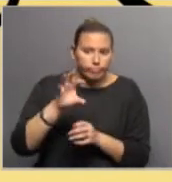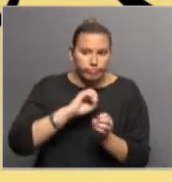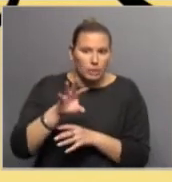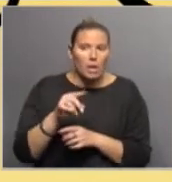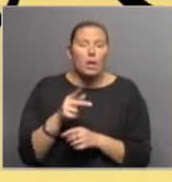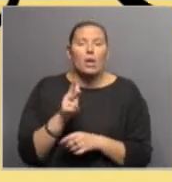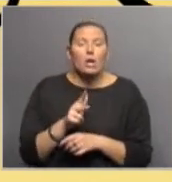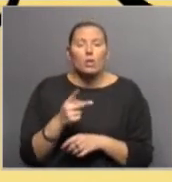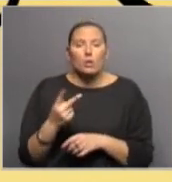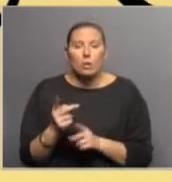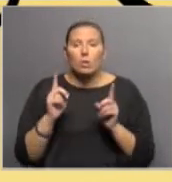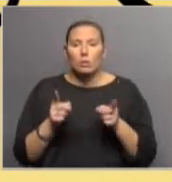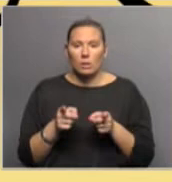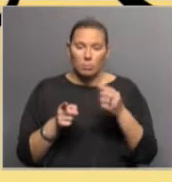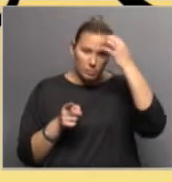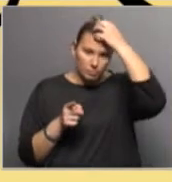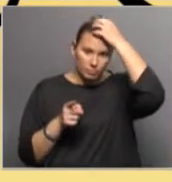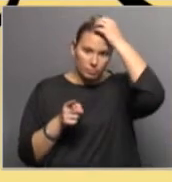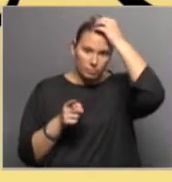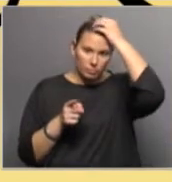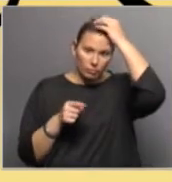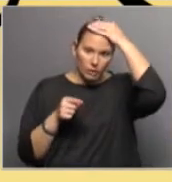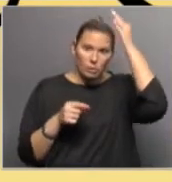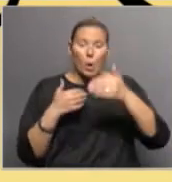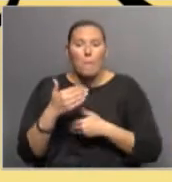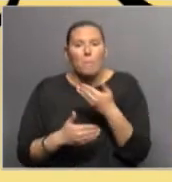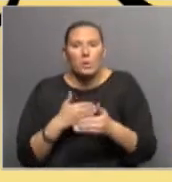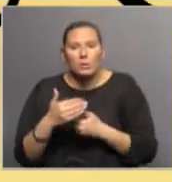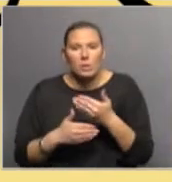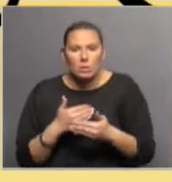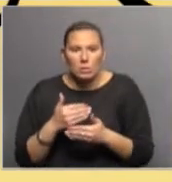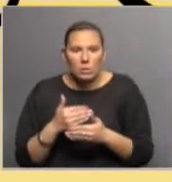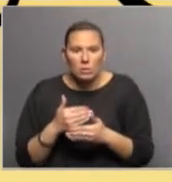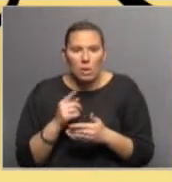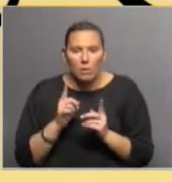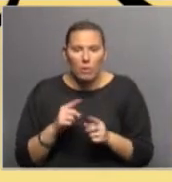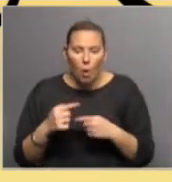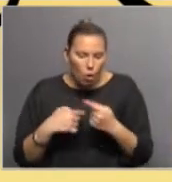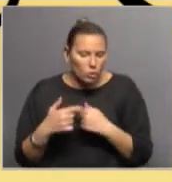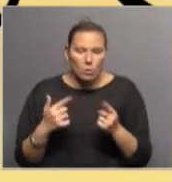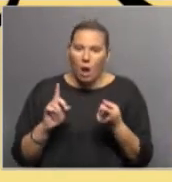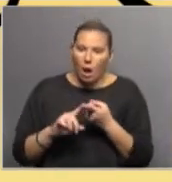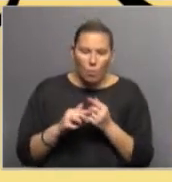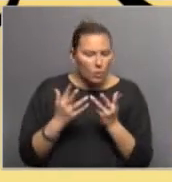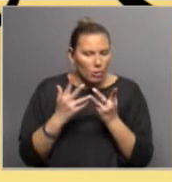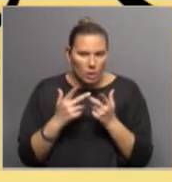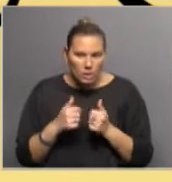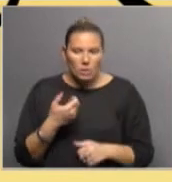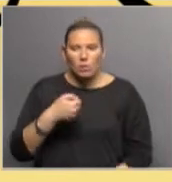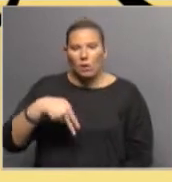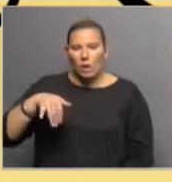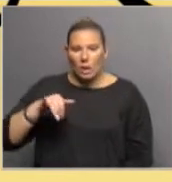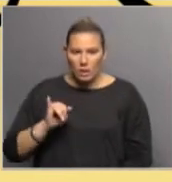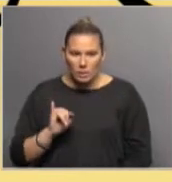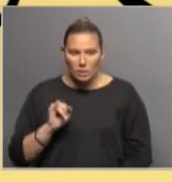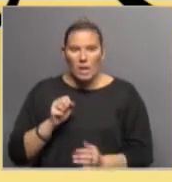ejemplo. Pero además, estos procesos entendemos que lo tenemos que seguir articulando con la ANI, la Agencia Nacional